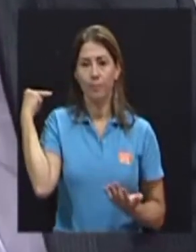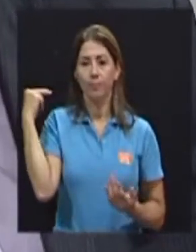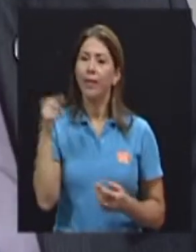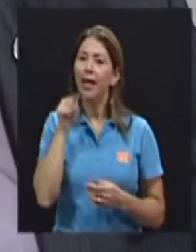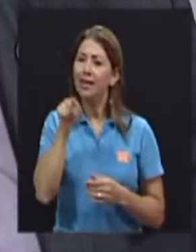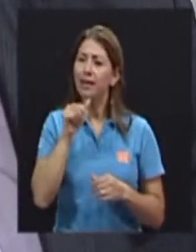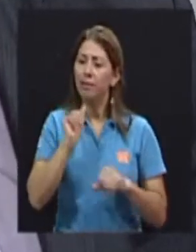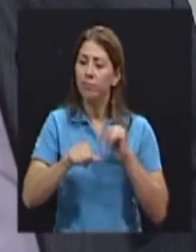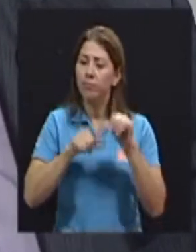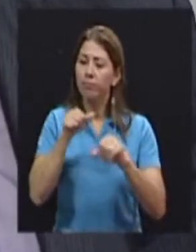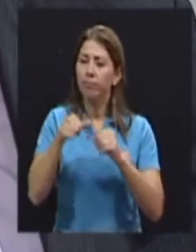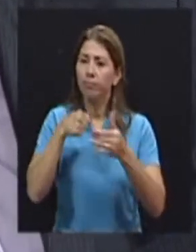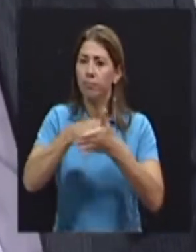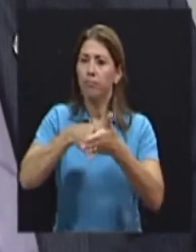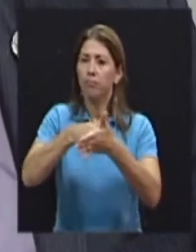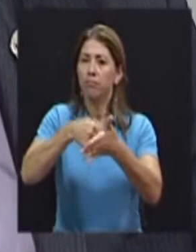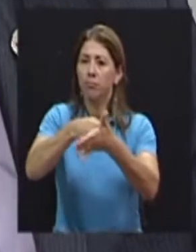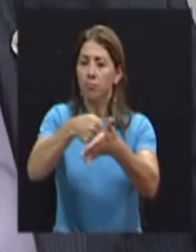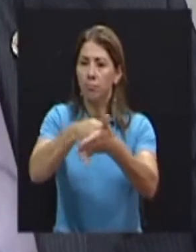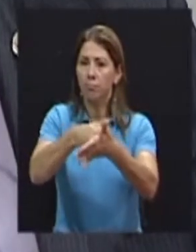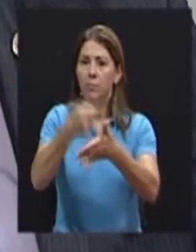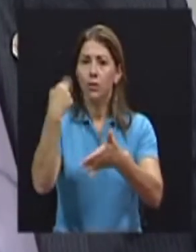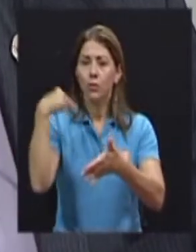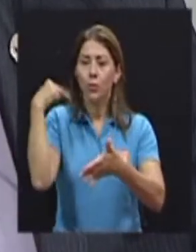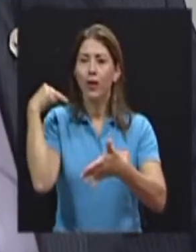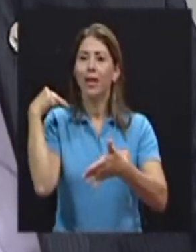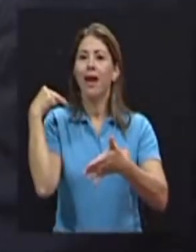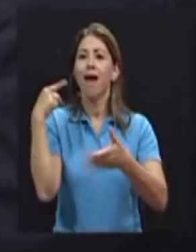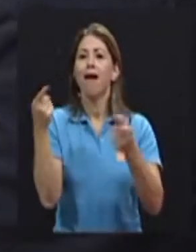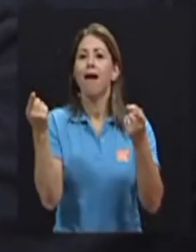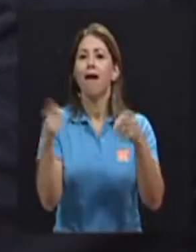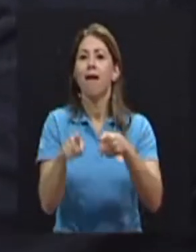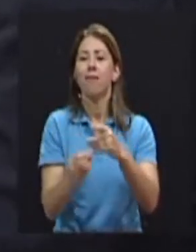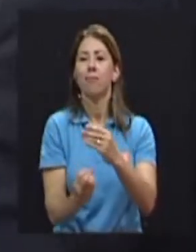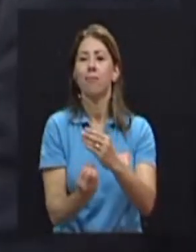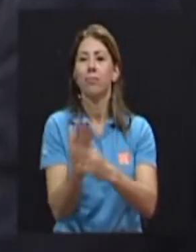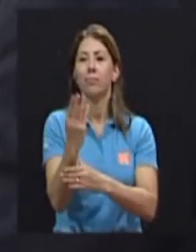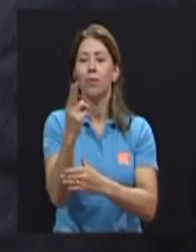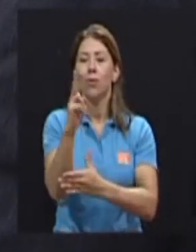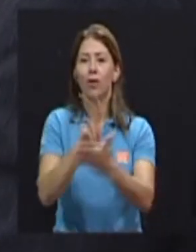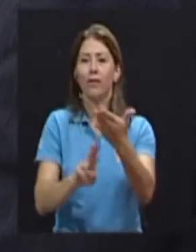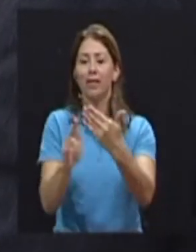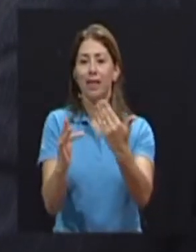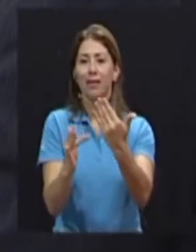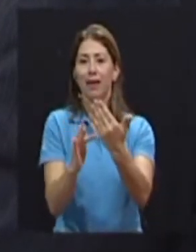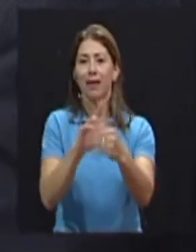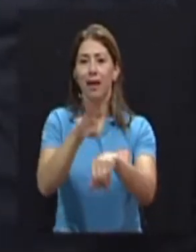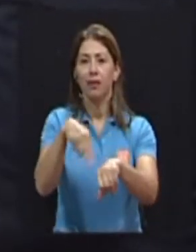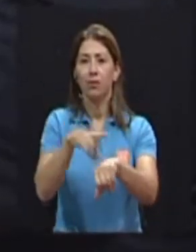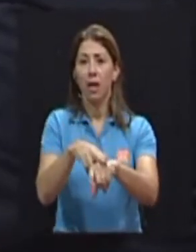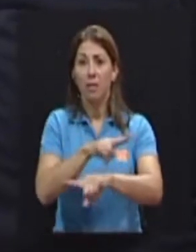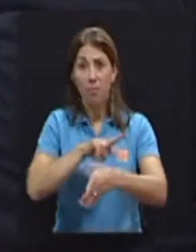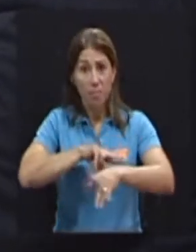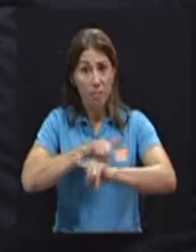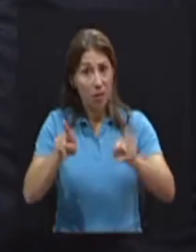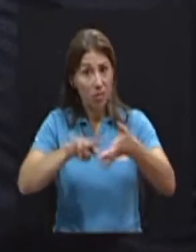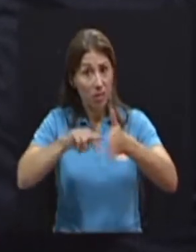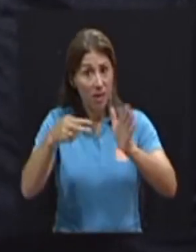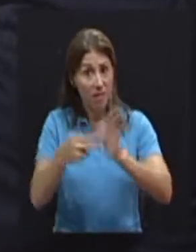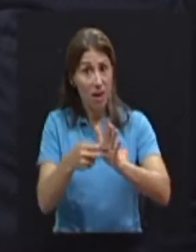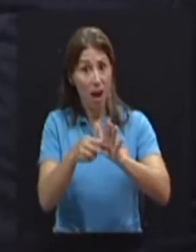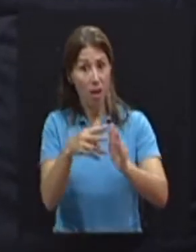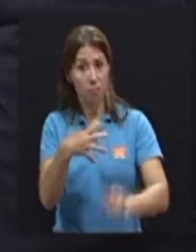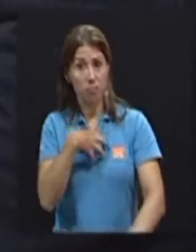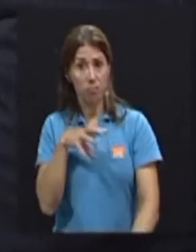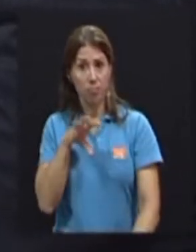lucha histórica está detrás de la creación de la Universidad Técnica Nacional, pero no es una universidad de Alajuela. Su sede central,